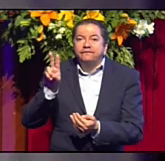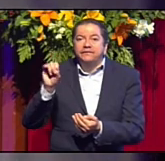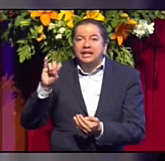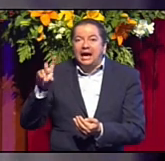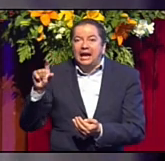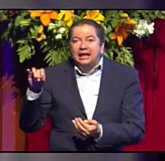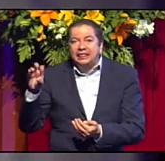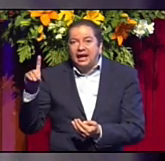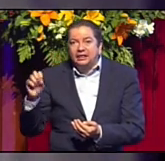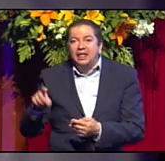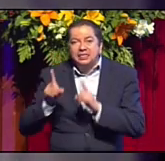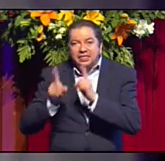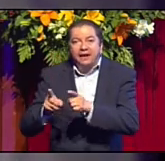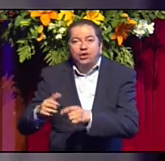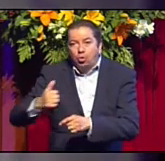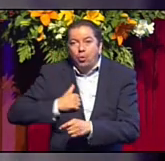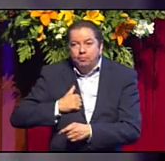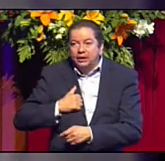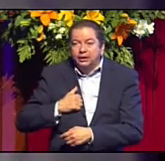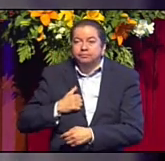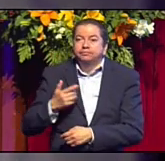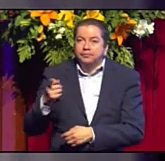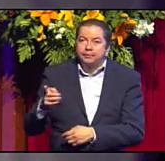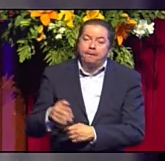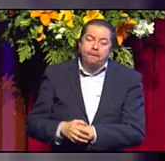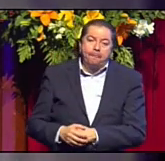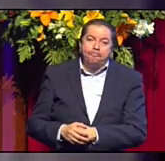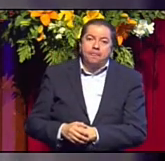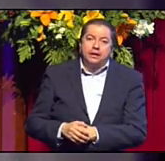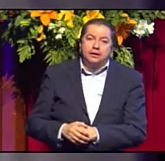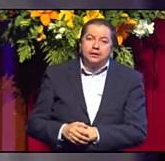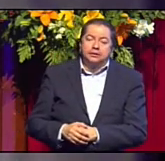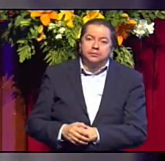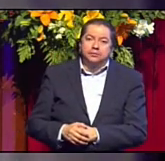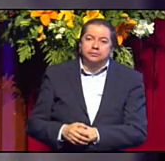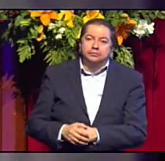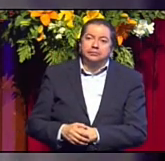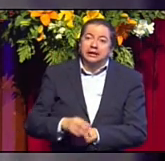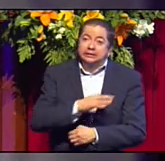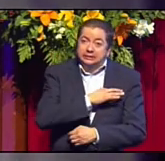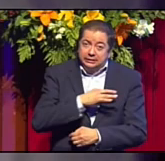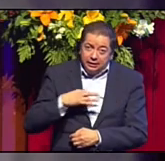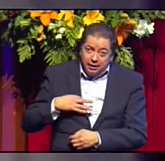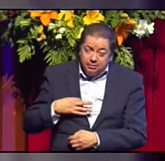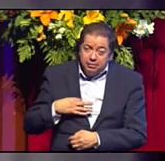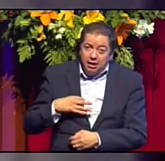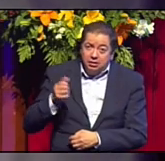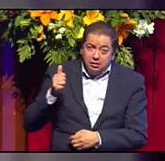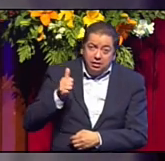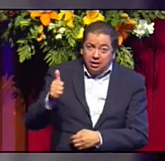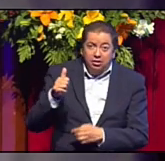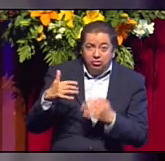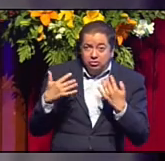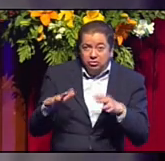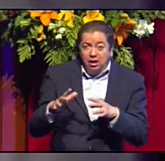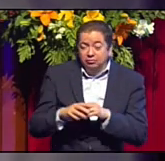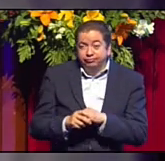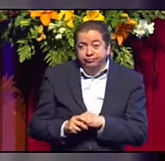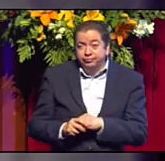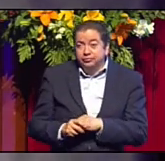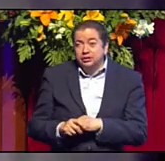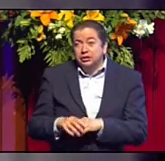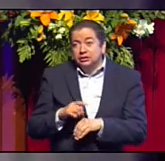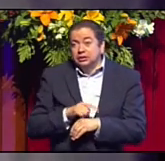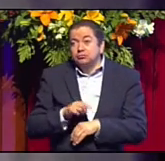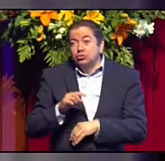que el trabajo de Vialidad que se hizo anteriormente no fue bueno, pero el Seremi y el director ya tienen tiempo suficiente